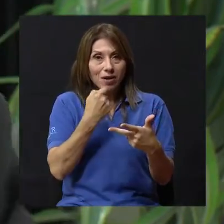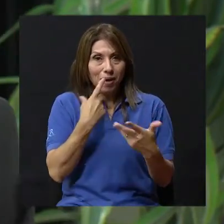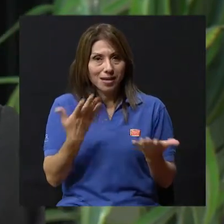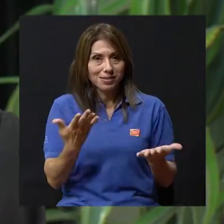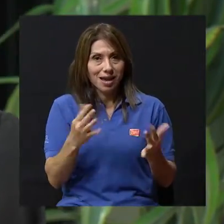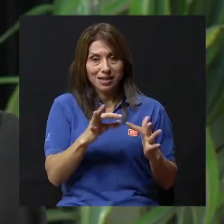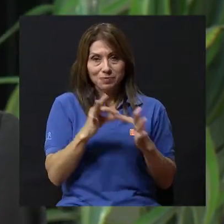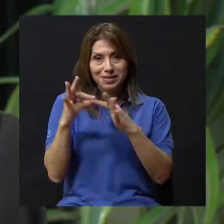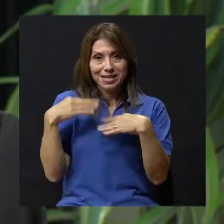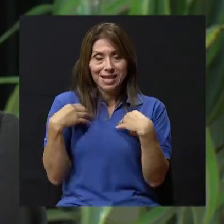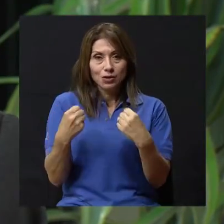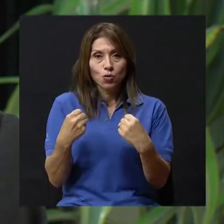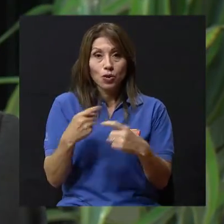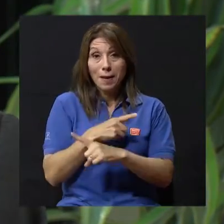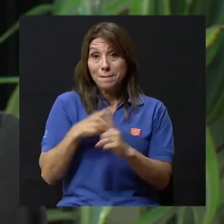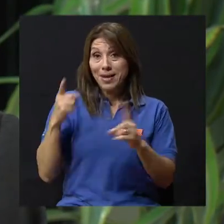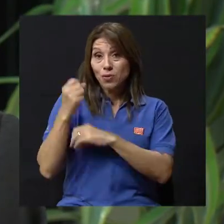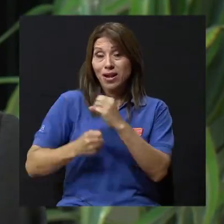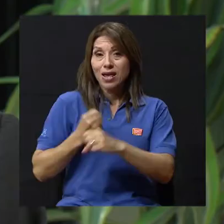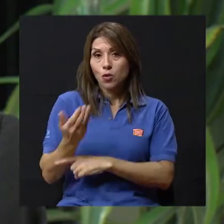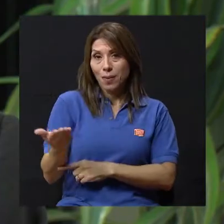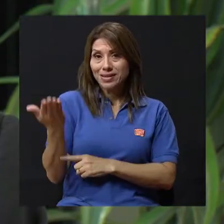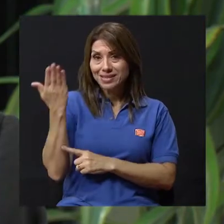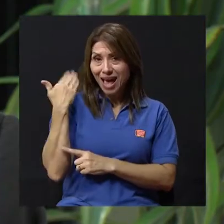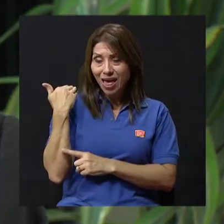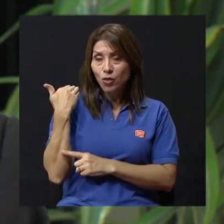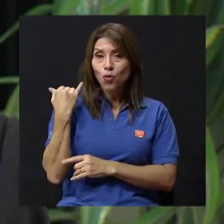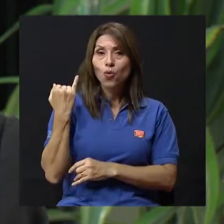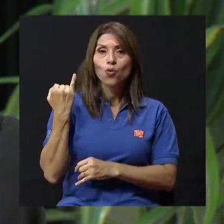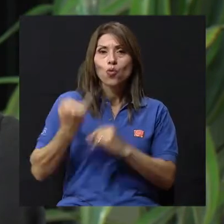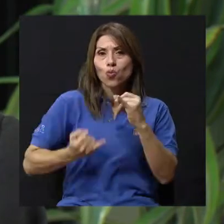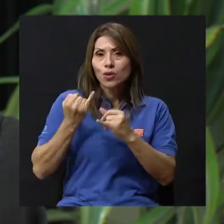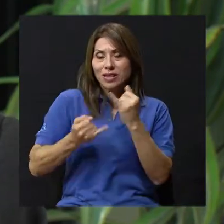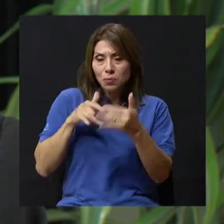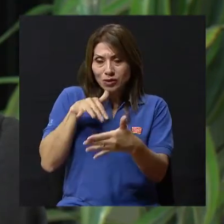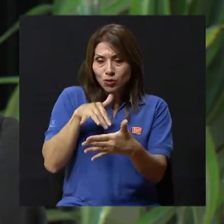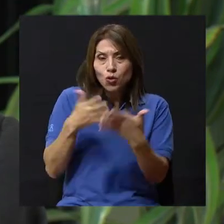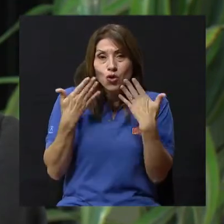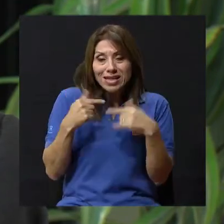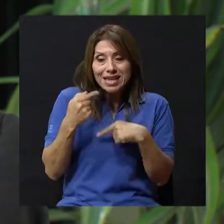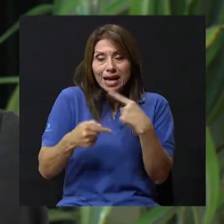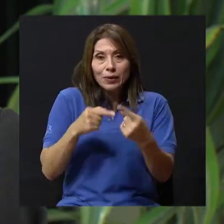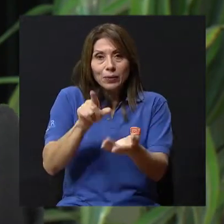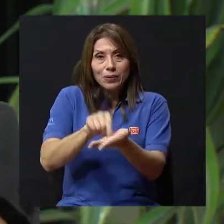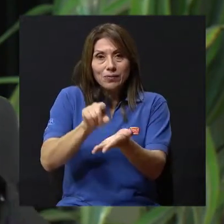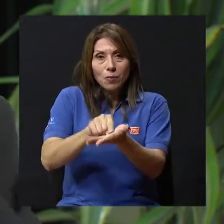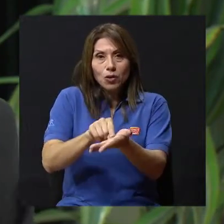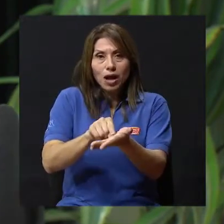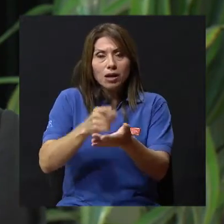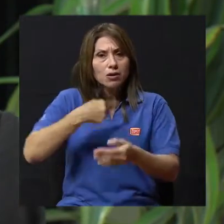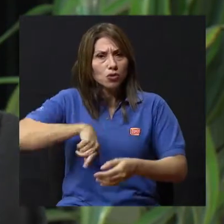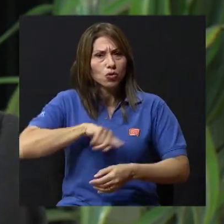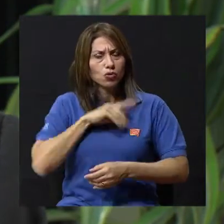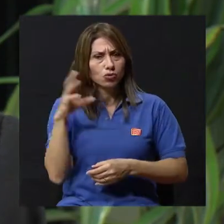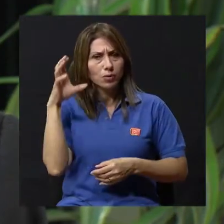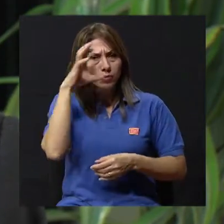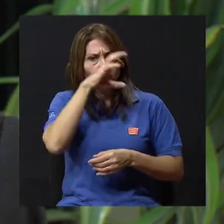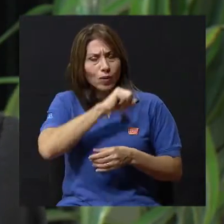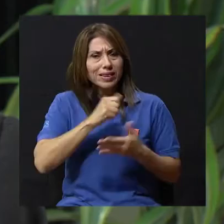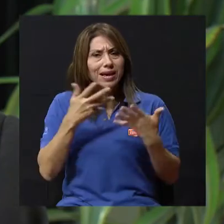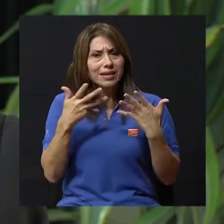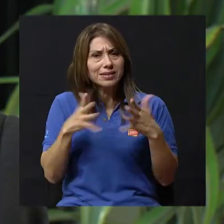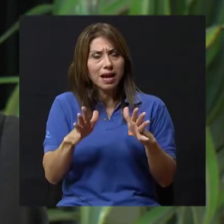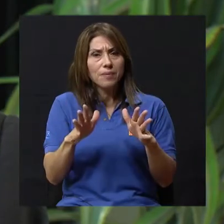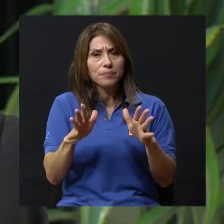el último estudio que hicimos ahora, terminando el año pasado, que ya se va a publicar, encontramos que hay una disminución